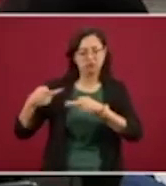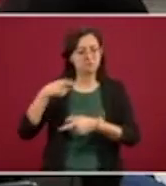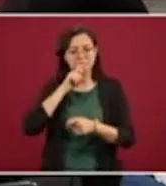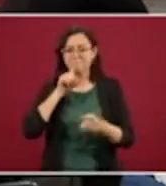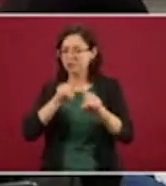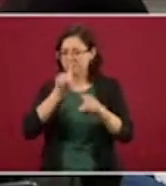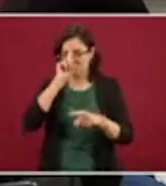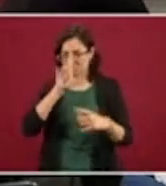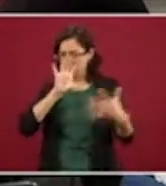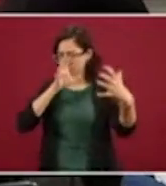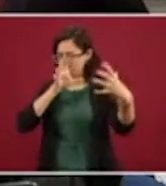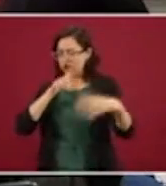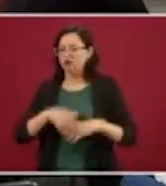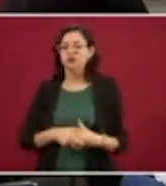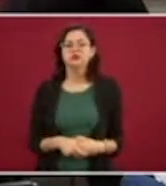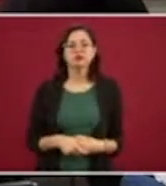Sobre